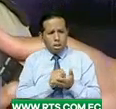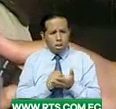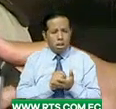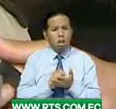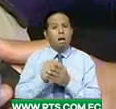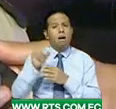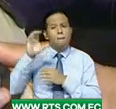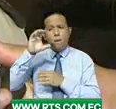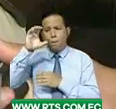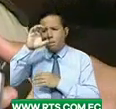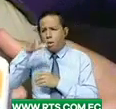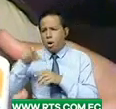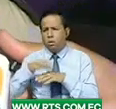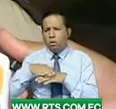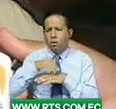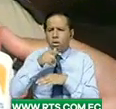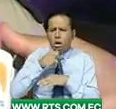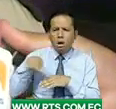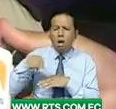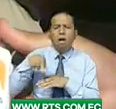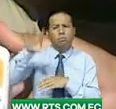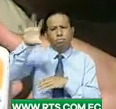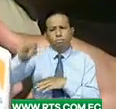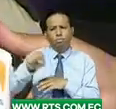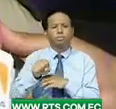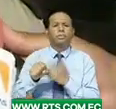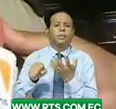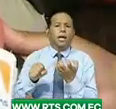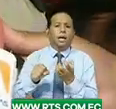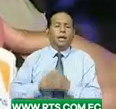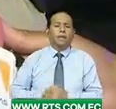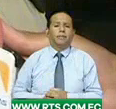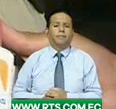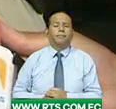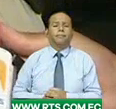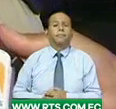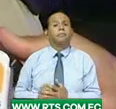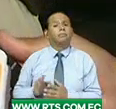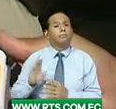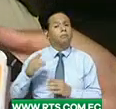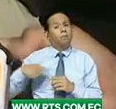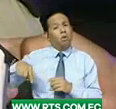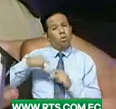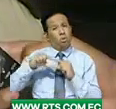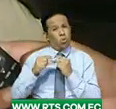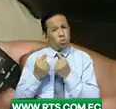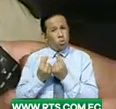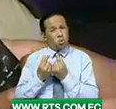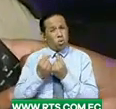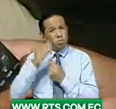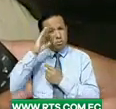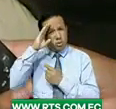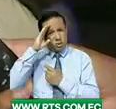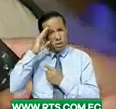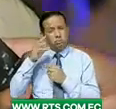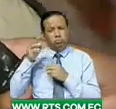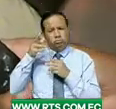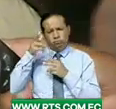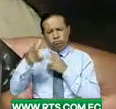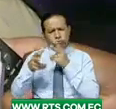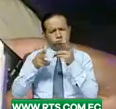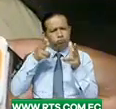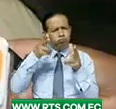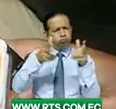y localizar a las personas causantes de este hecho delictivo. El personal del eje preventivo se encuentra realizando operativos